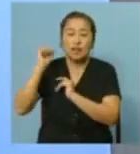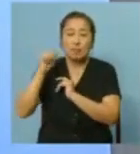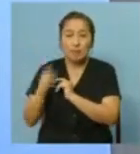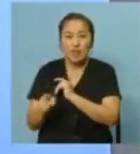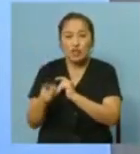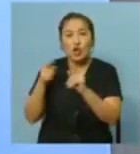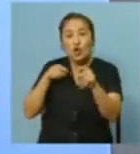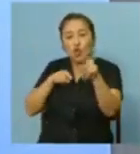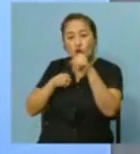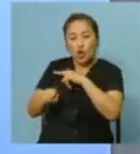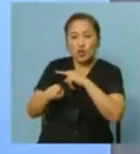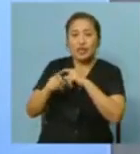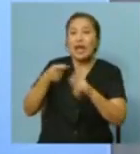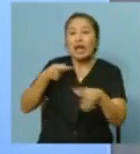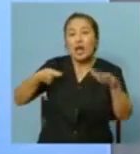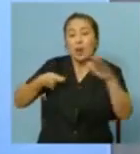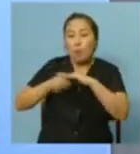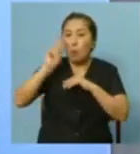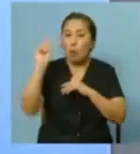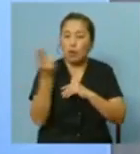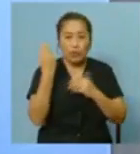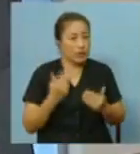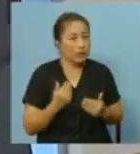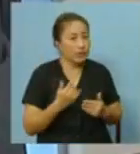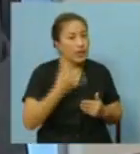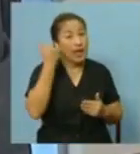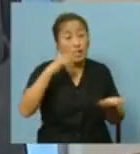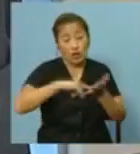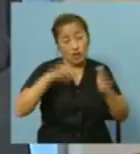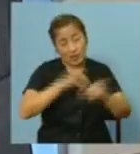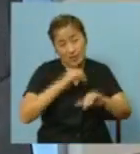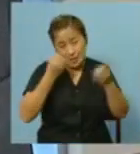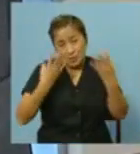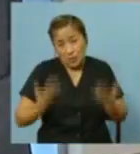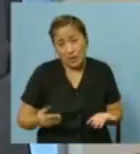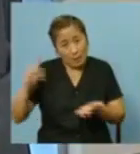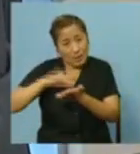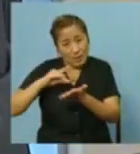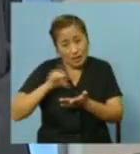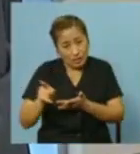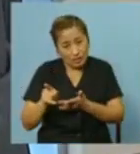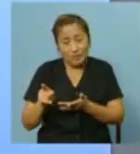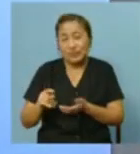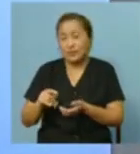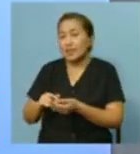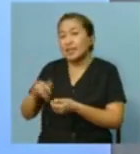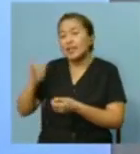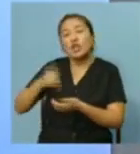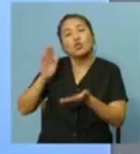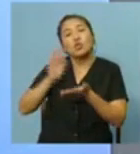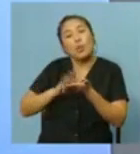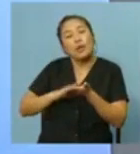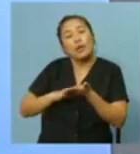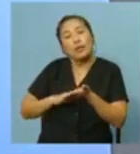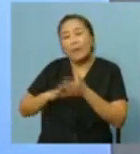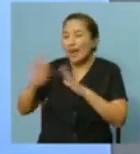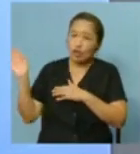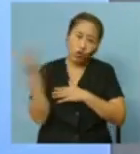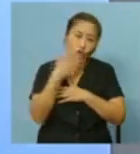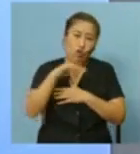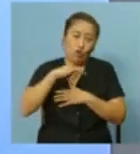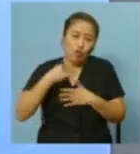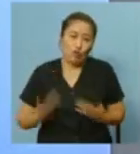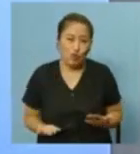y la lucha contra el femicidio bien hay buenas noticias entonces para peruano y respecto a toda la